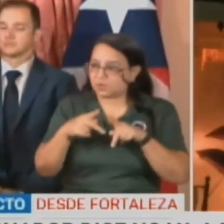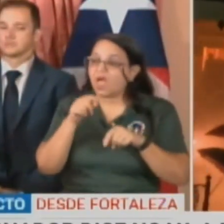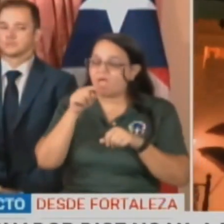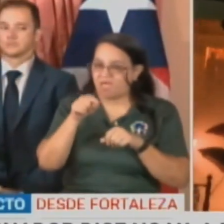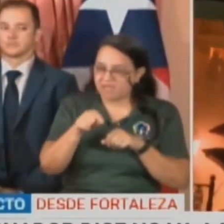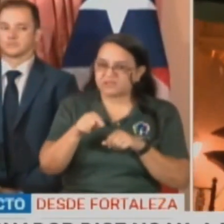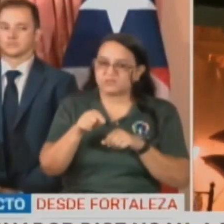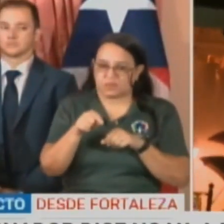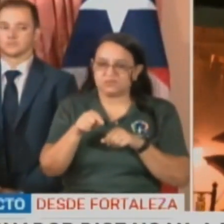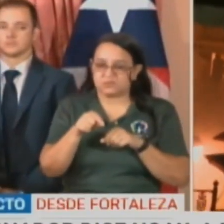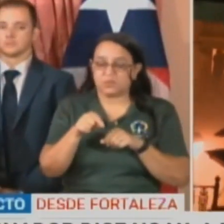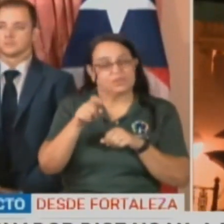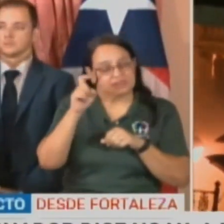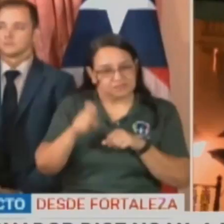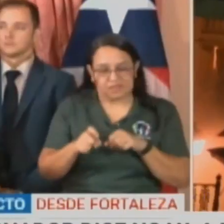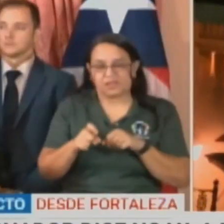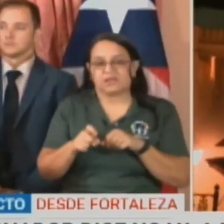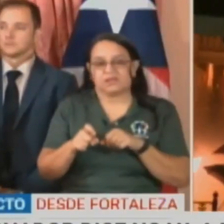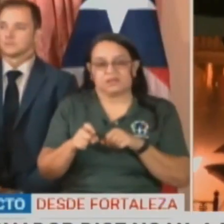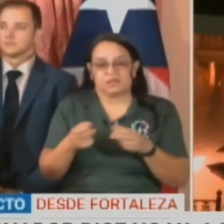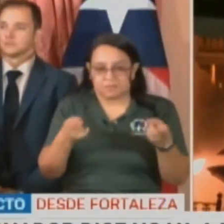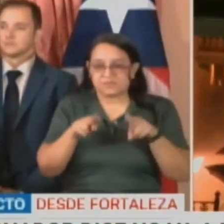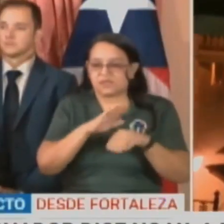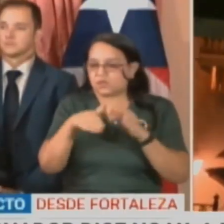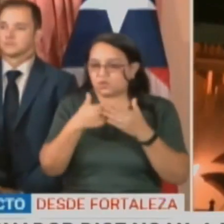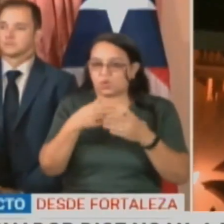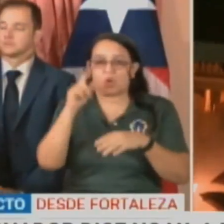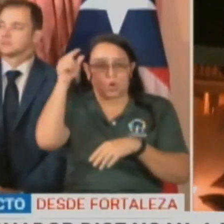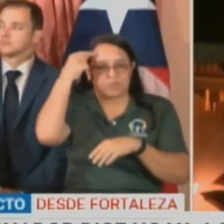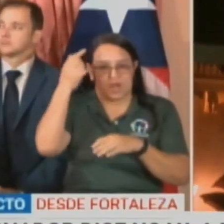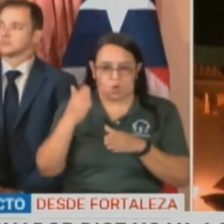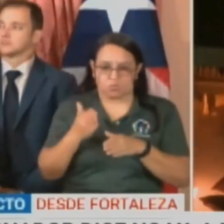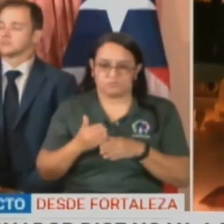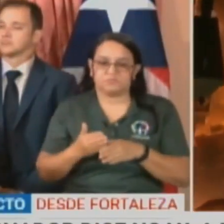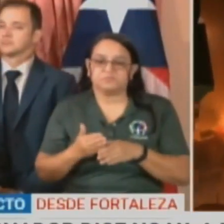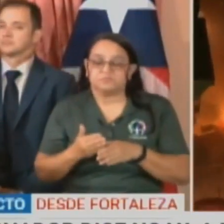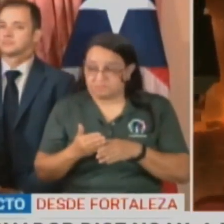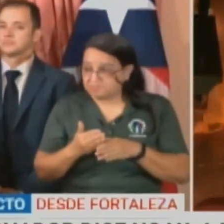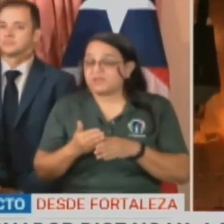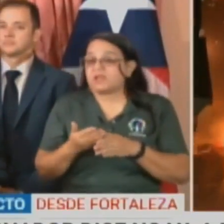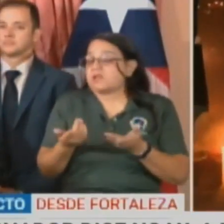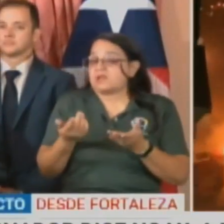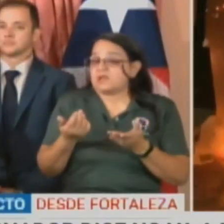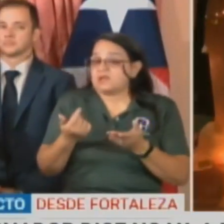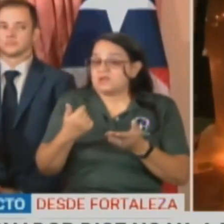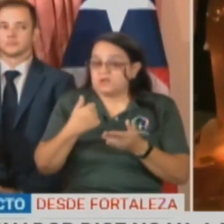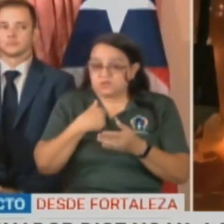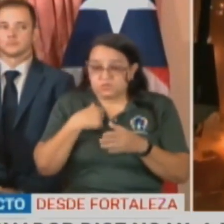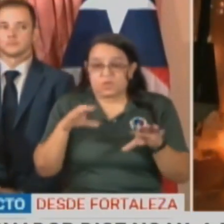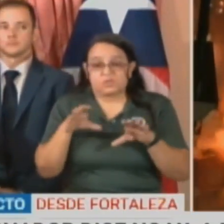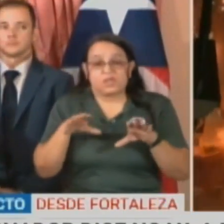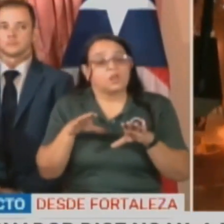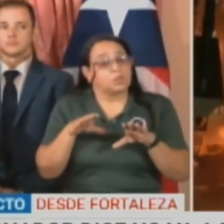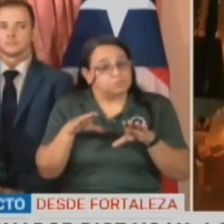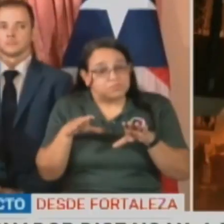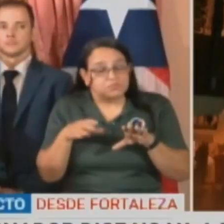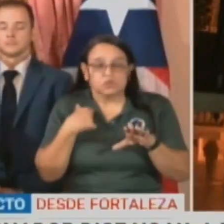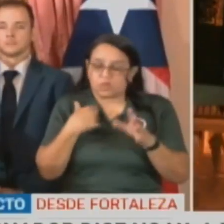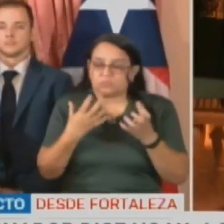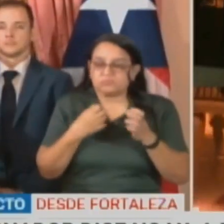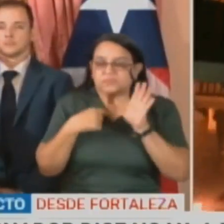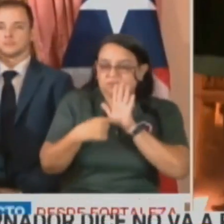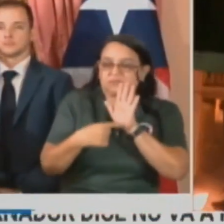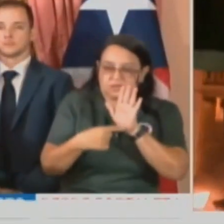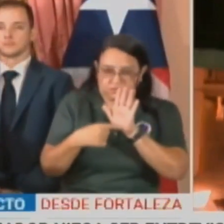que ocurrir a través de todo el gobierno. ¿Cuál es mi compromiso? Yo estoy buscando y hemos estado elaborando una serie de iniciativas que le quiero presentar al